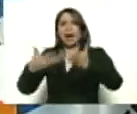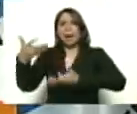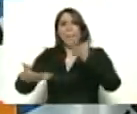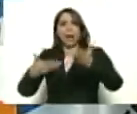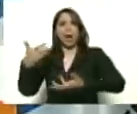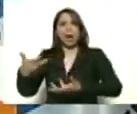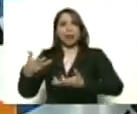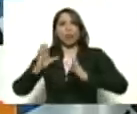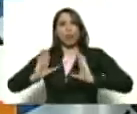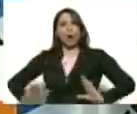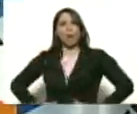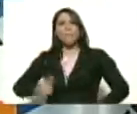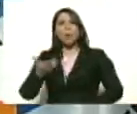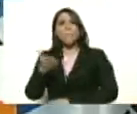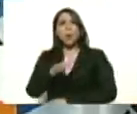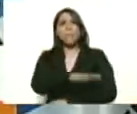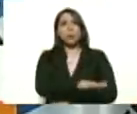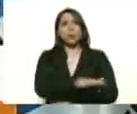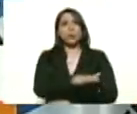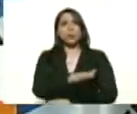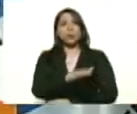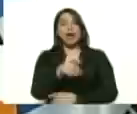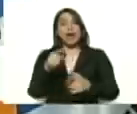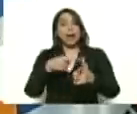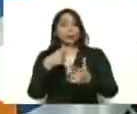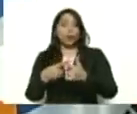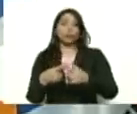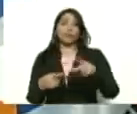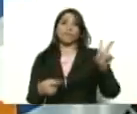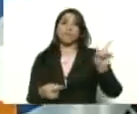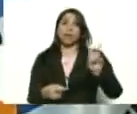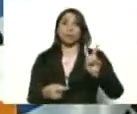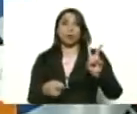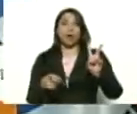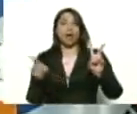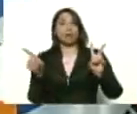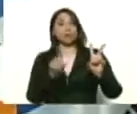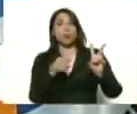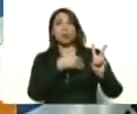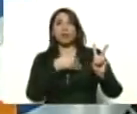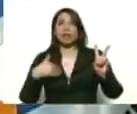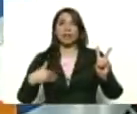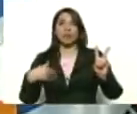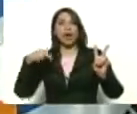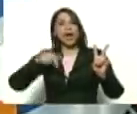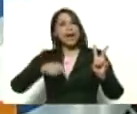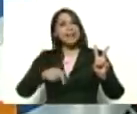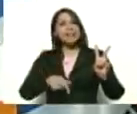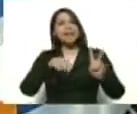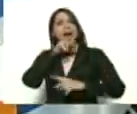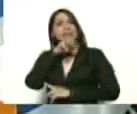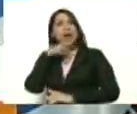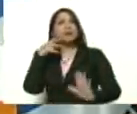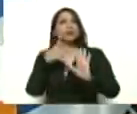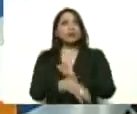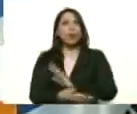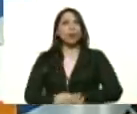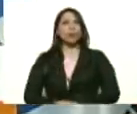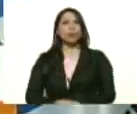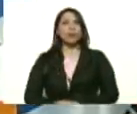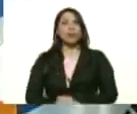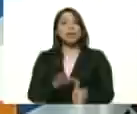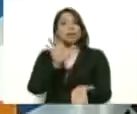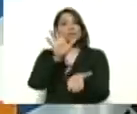etcétera. Y Venezuela, pues, a quienes no han querido, y aquí voy directamente a hablar muy brevemente del caso de Nueva